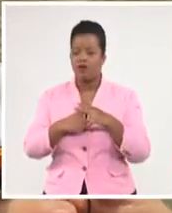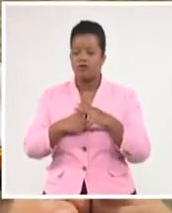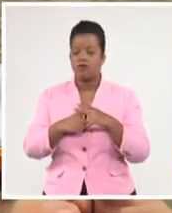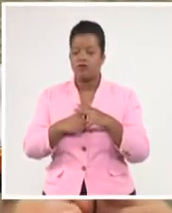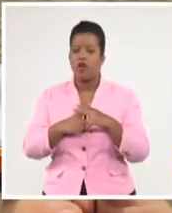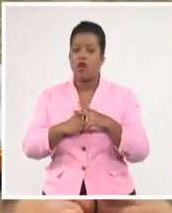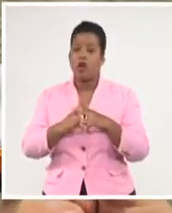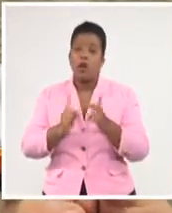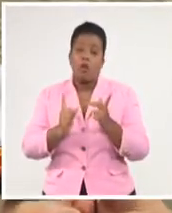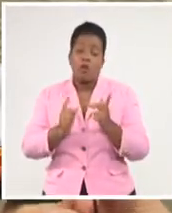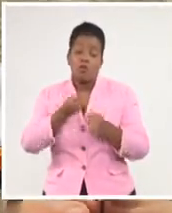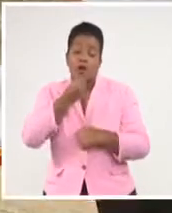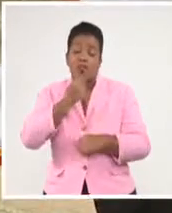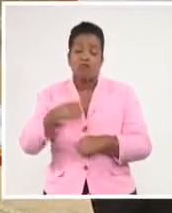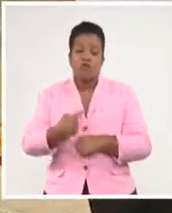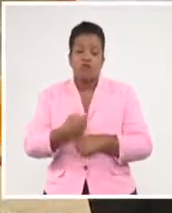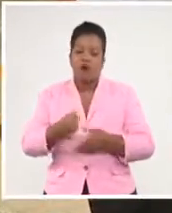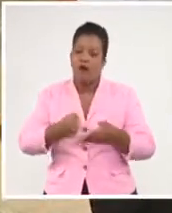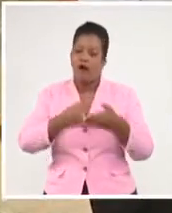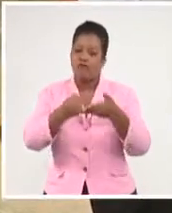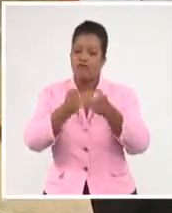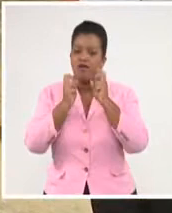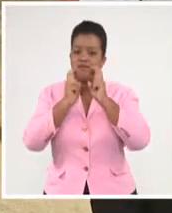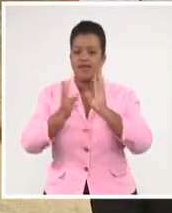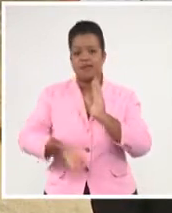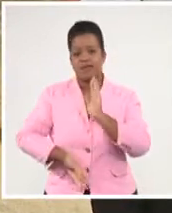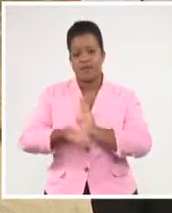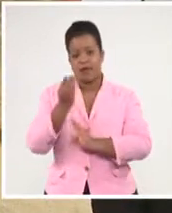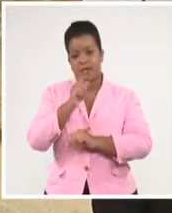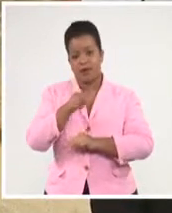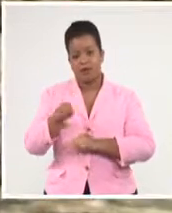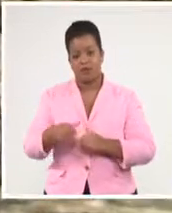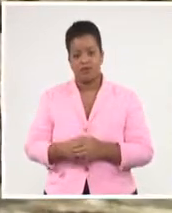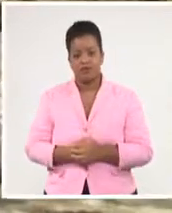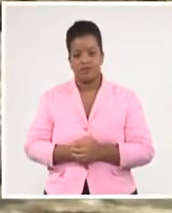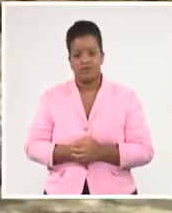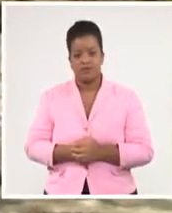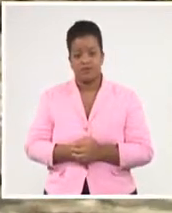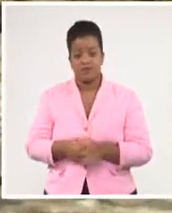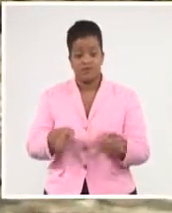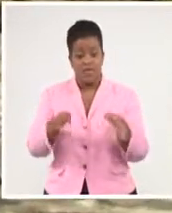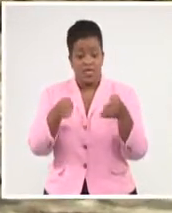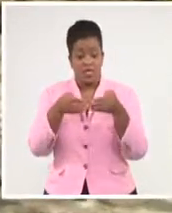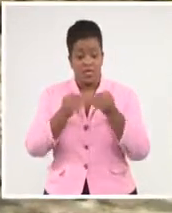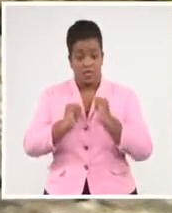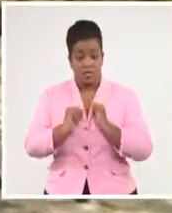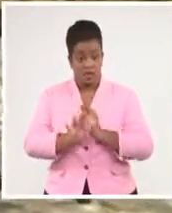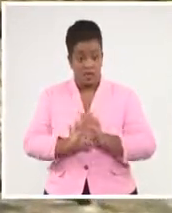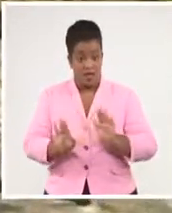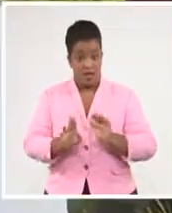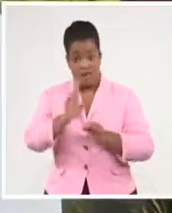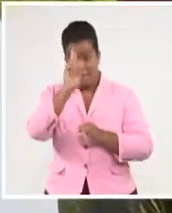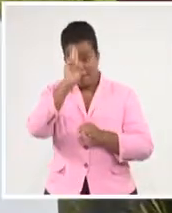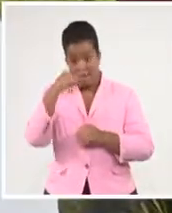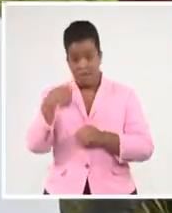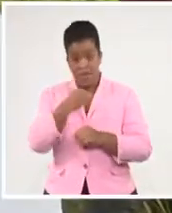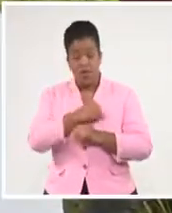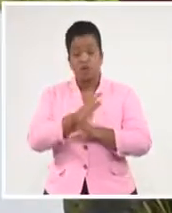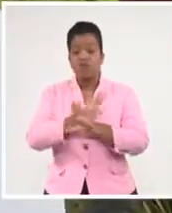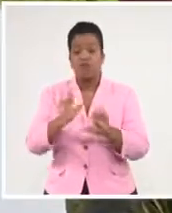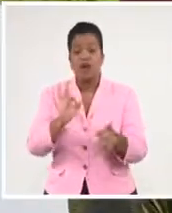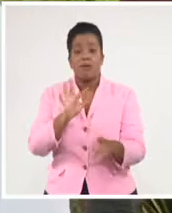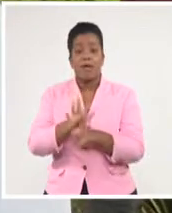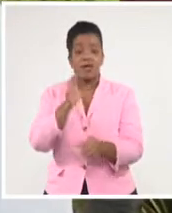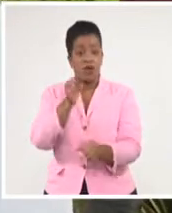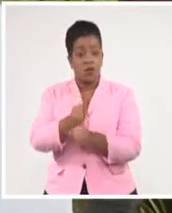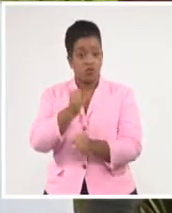salvar cuantas vidas podamos. Al cierre de esta información, los médicos recién llegados a Trinidad ya se habían incorporado